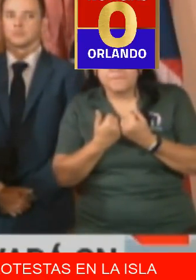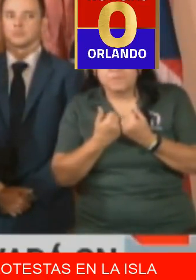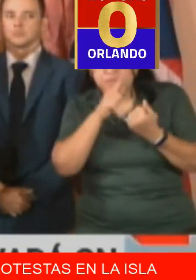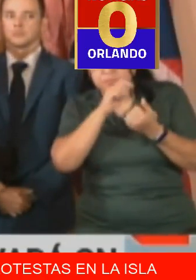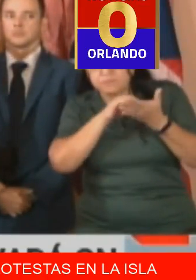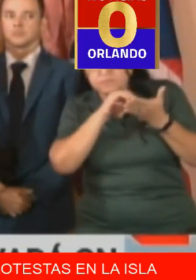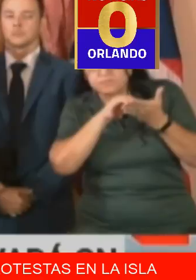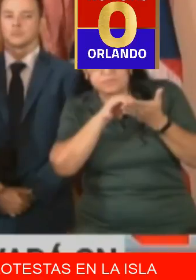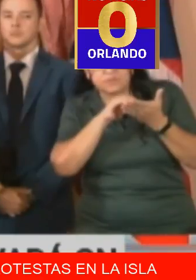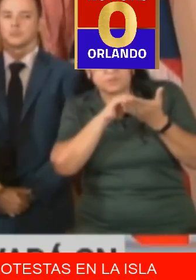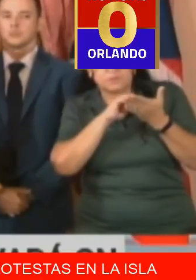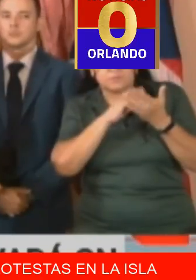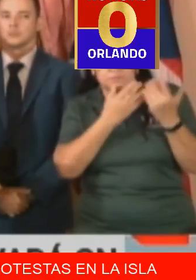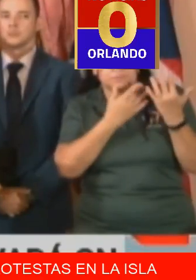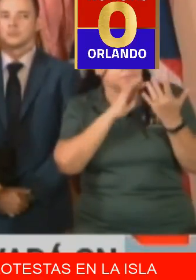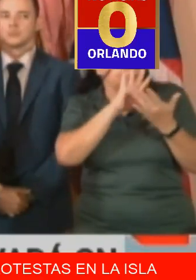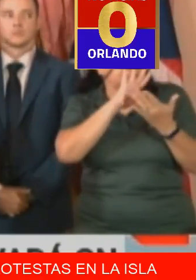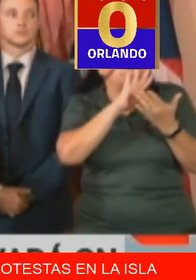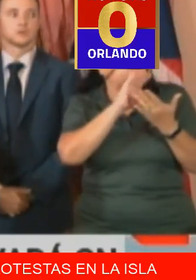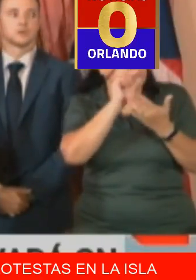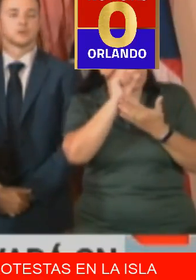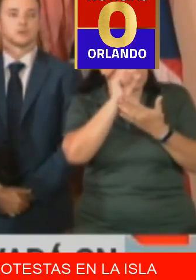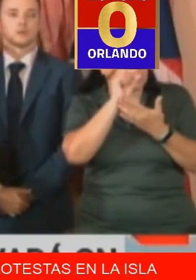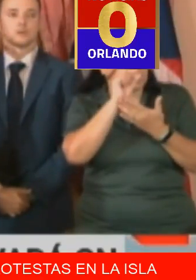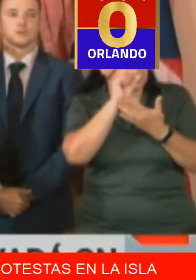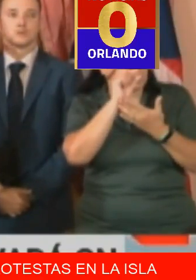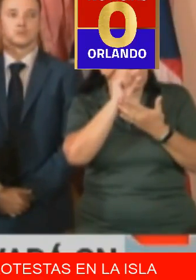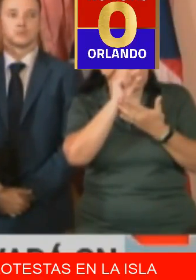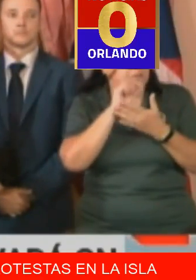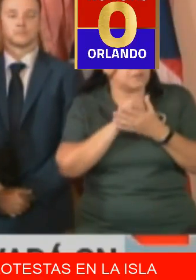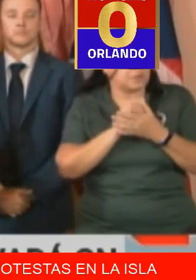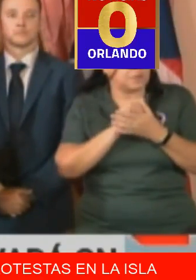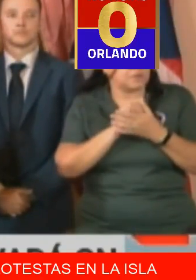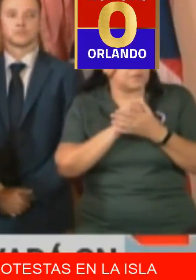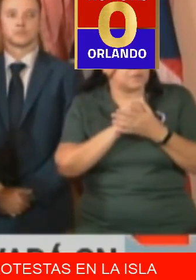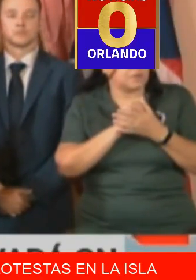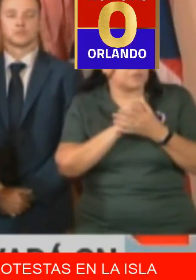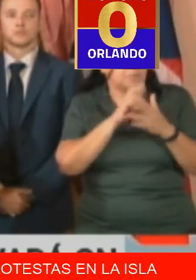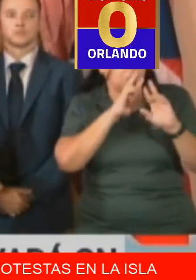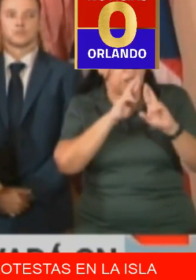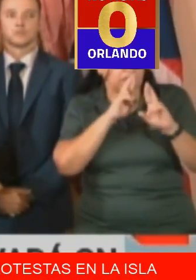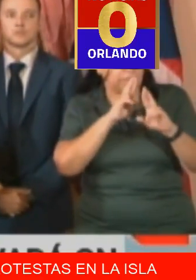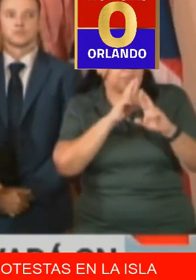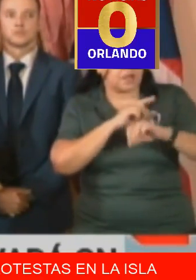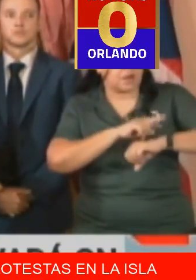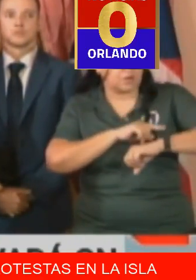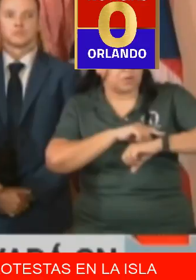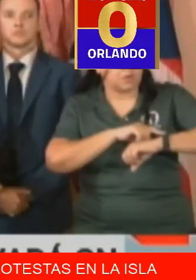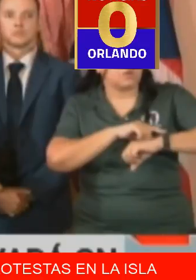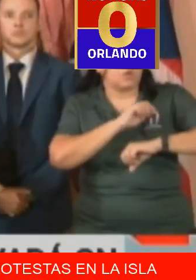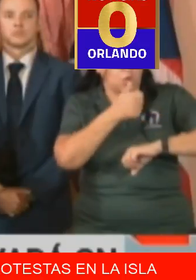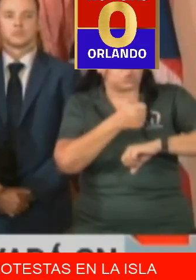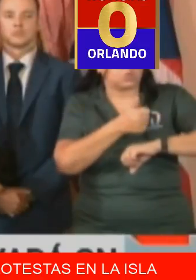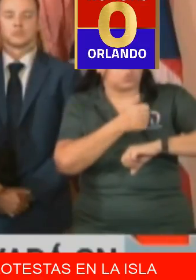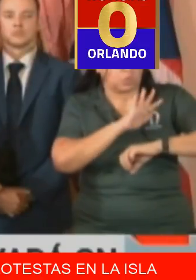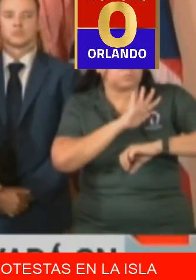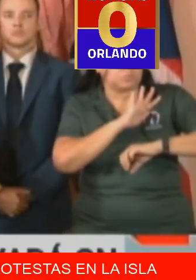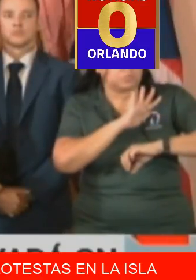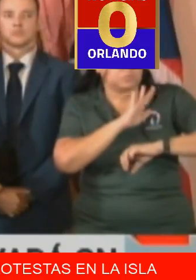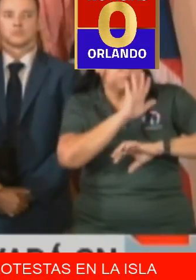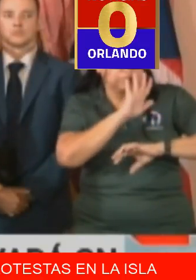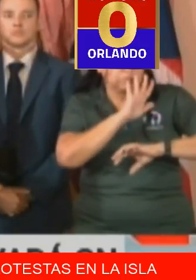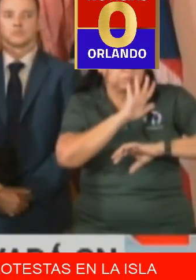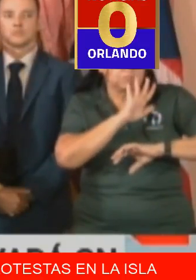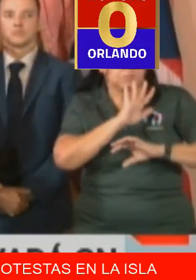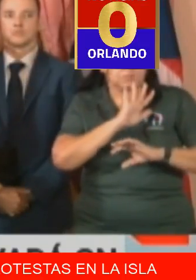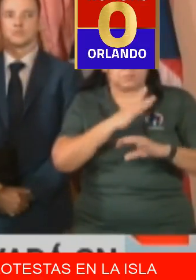Perdóname, déjeme culminar y con mucho gusto. Dame un segundito. Vamos a respetar los turnos. No, usted va a tener su turno, pero tengo dos promesas